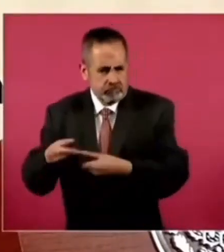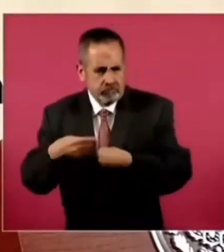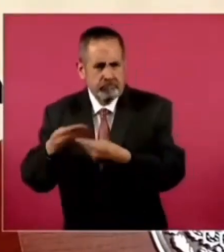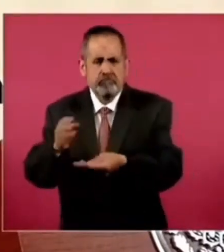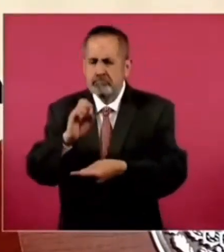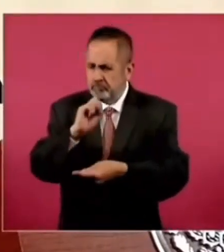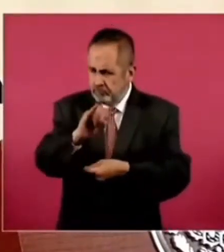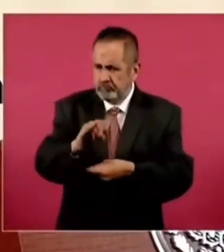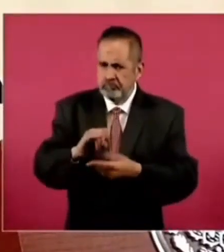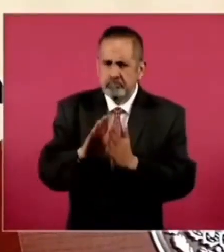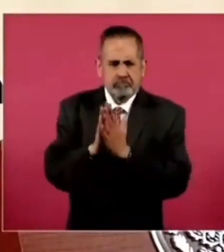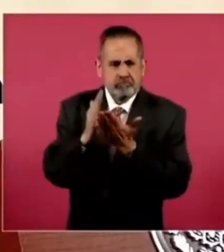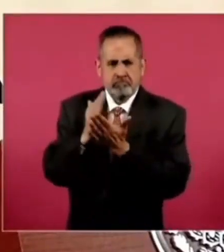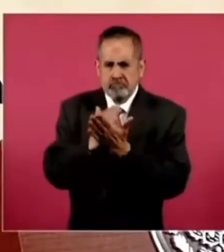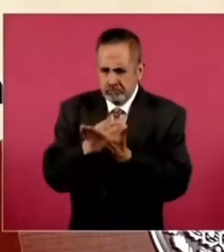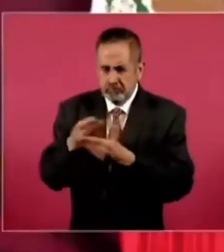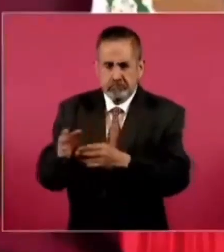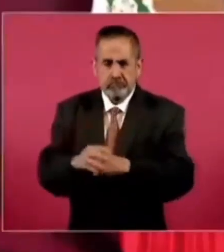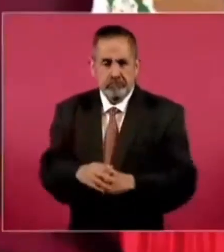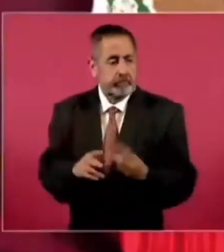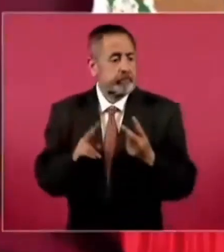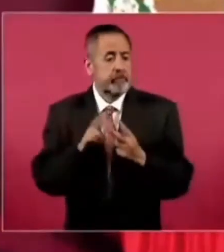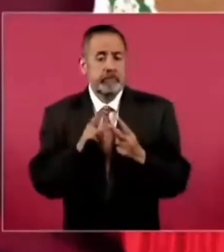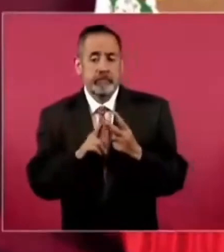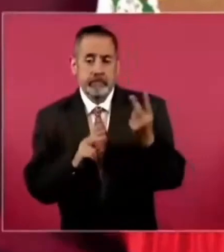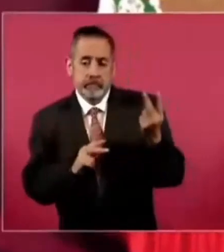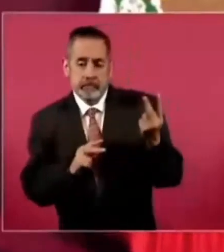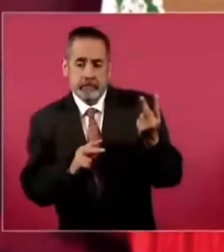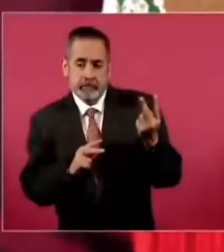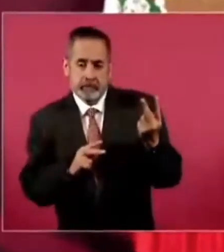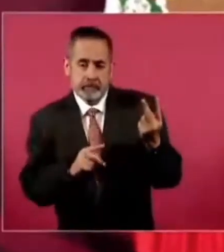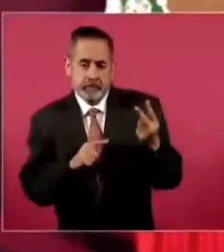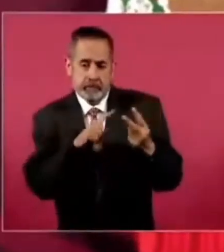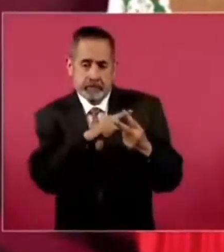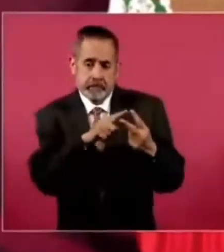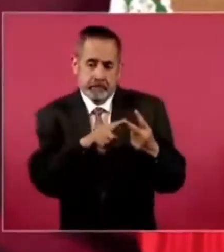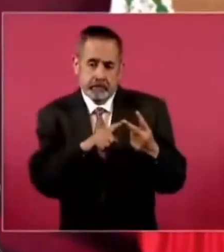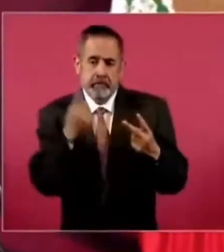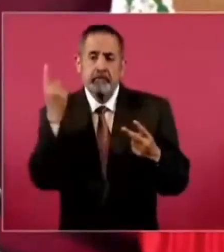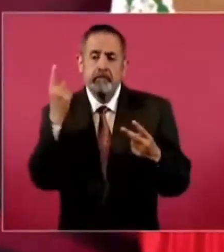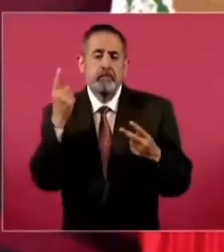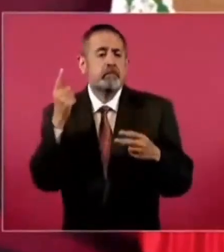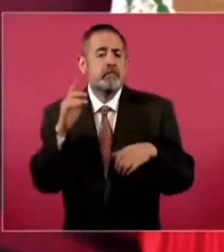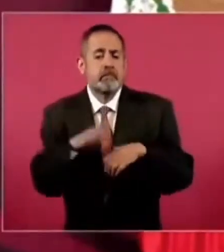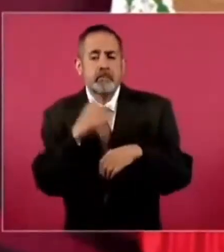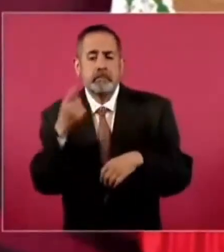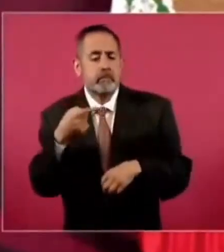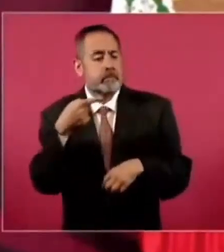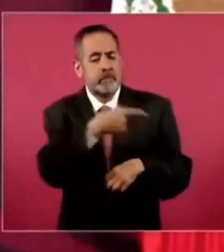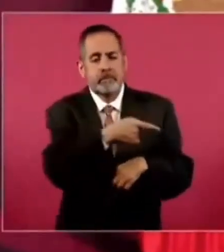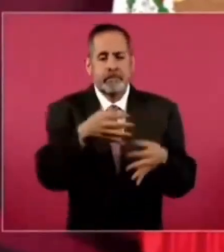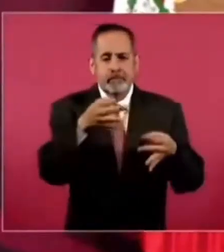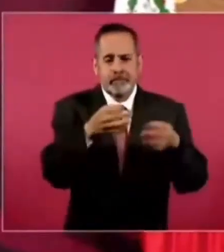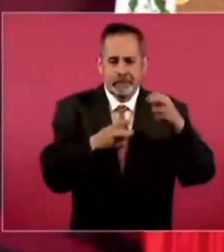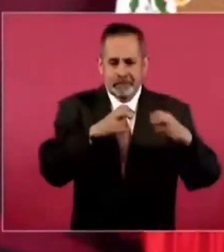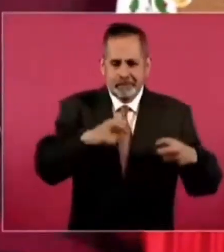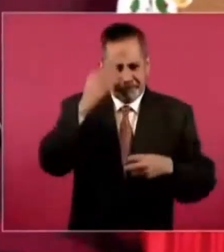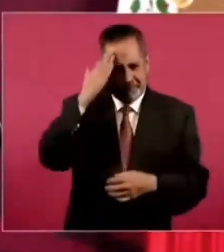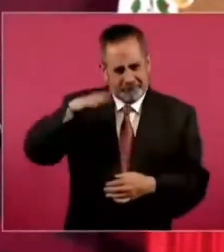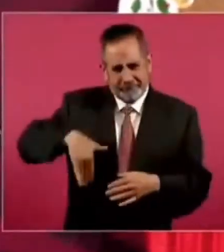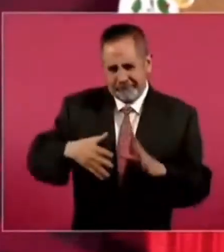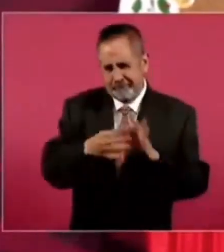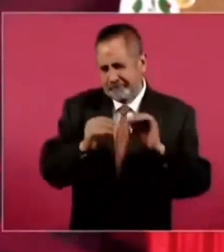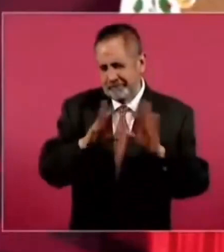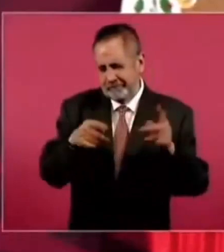sea, solo en estos dos casos, por las controversias y por esta situación que ya